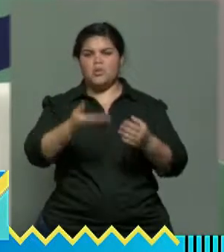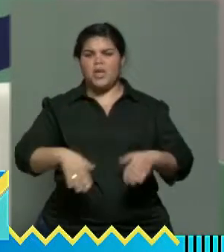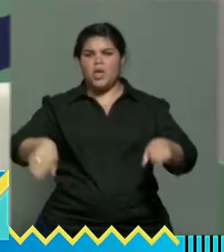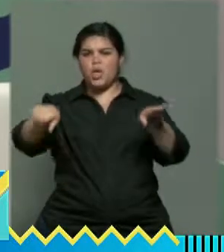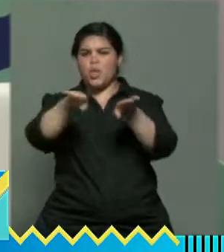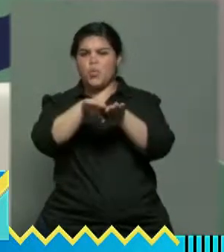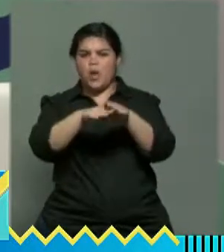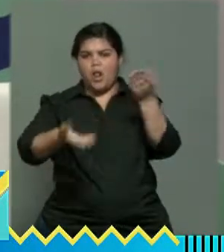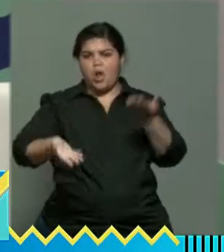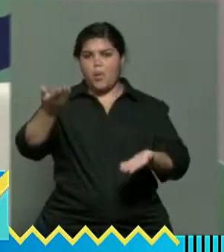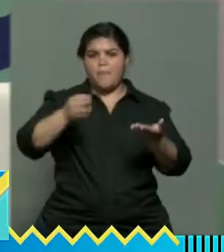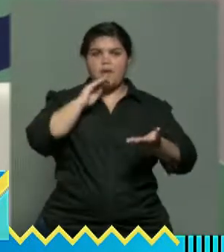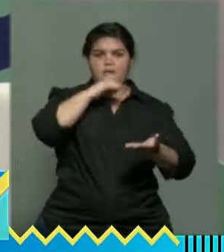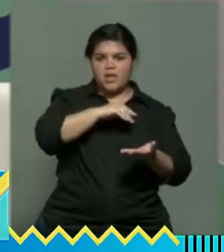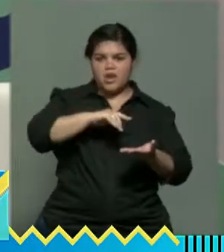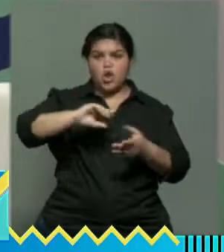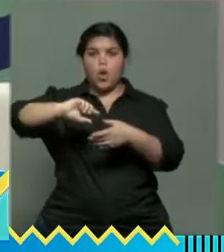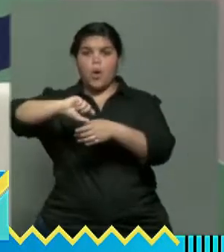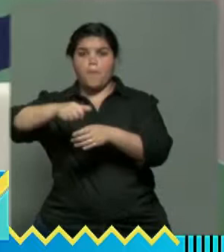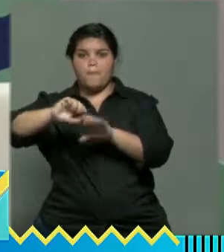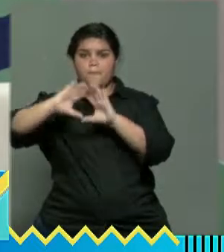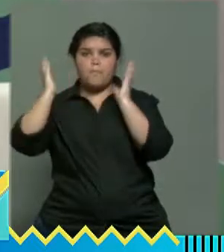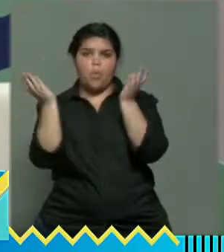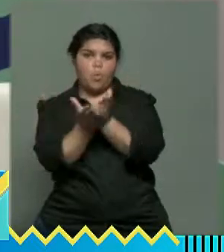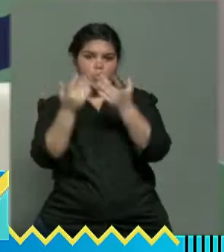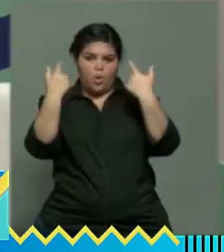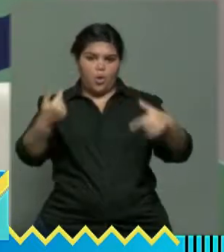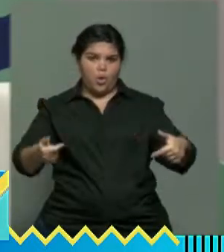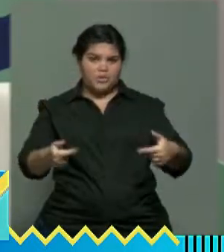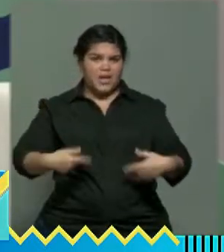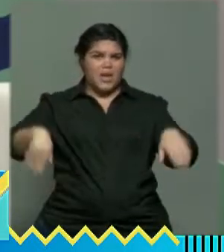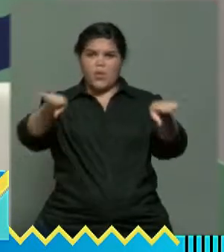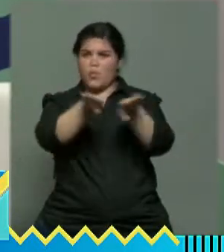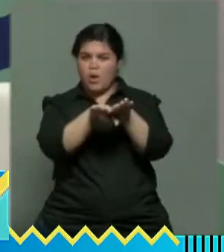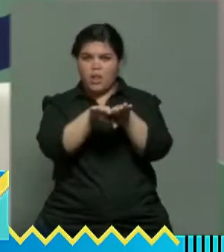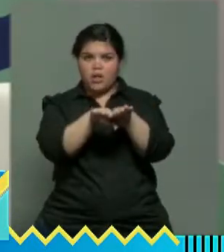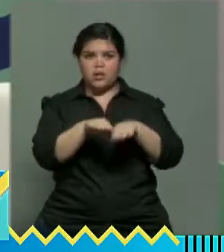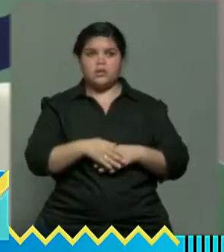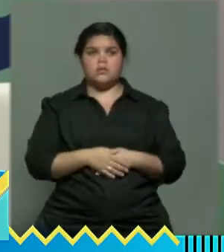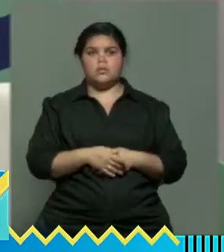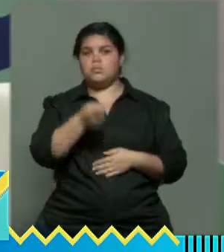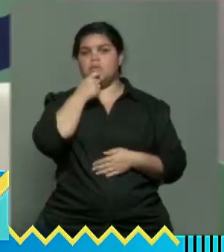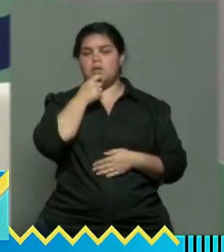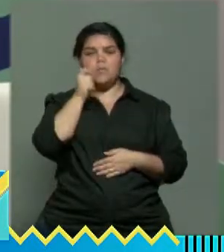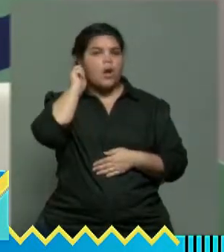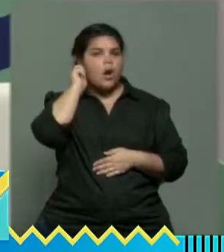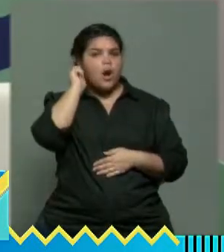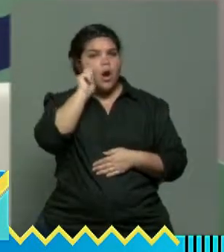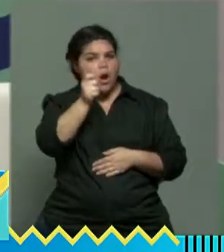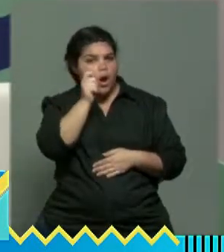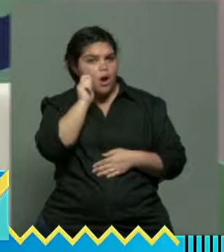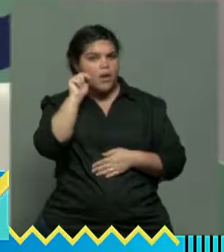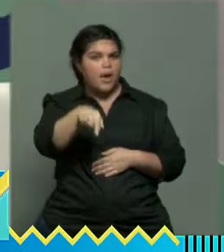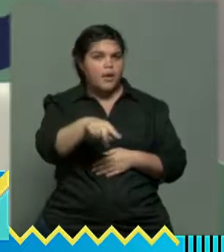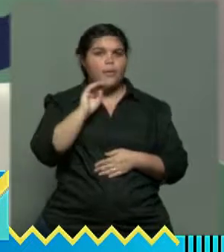productos que son inevitablemente en el mundo denostados por eso, mientras el vino, si uno pone en Google y se pone a buscar vino y salud, vino no sé qué,